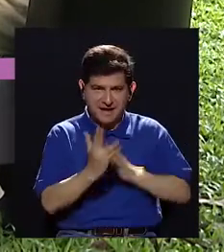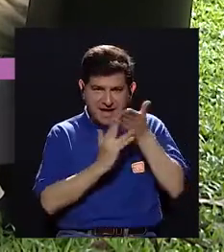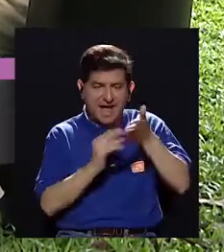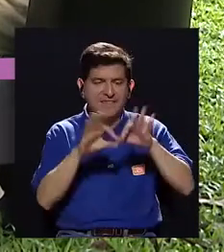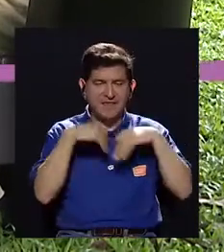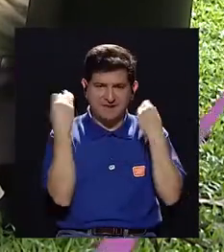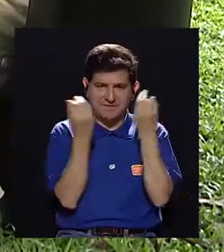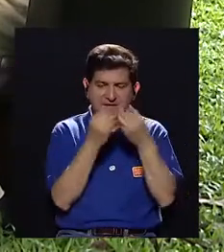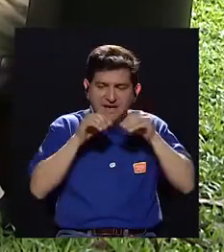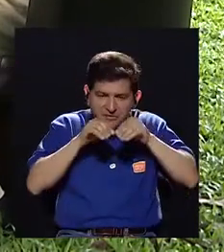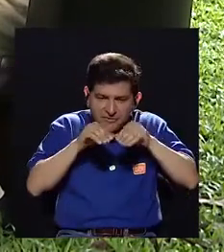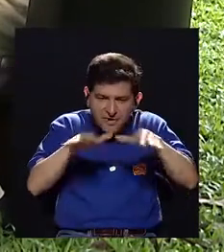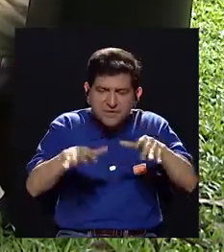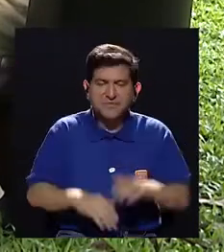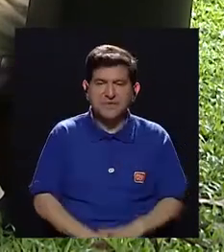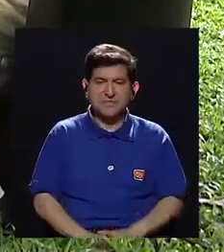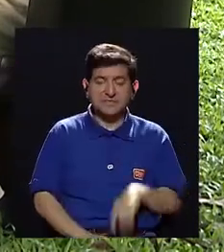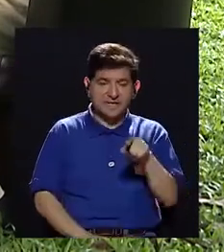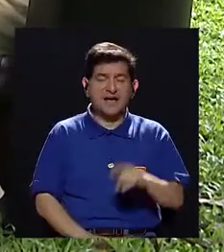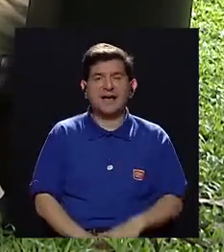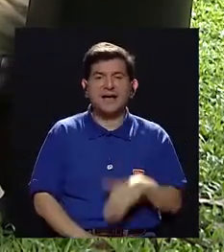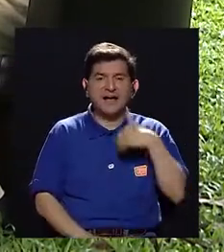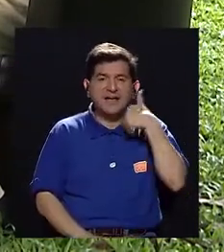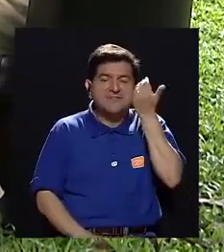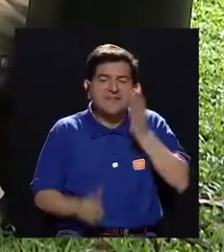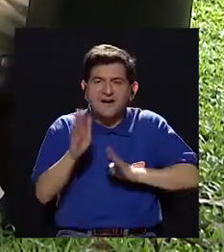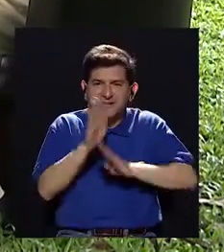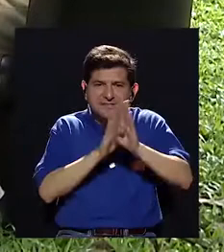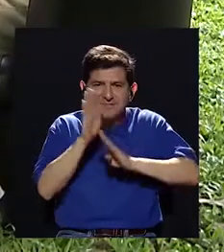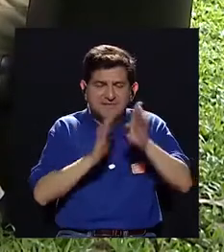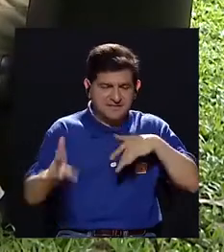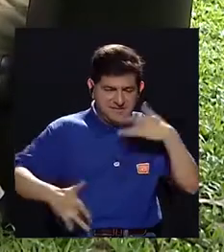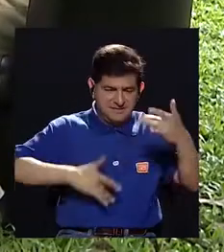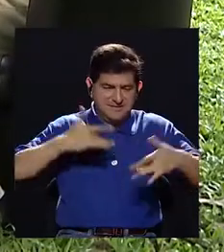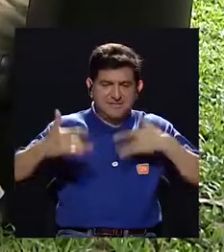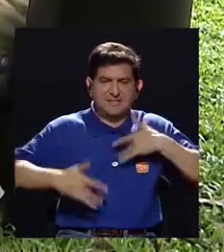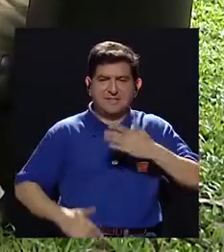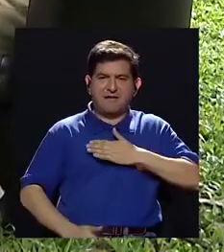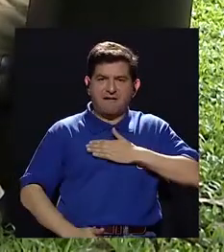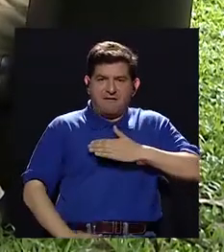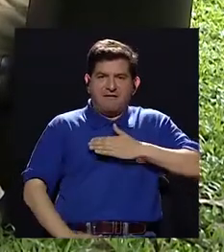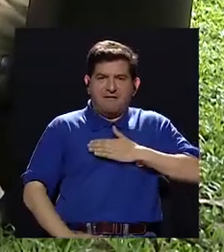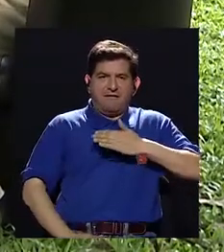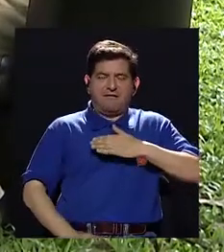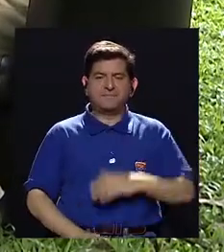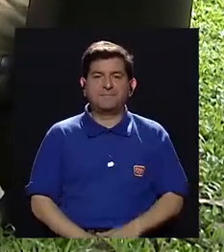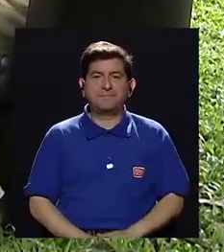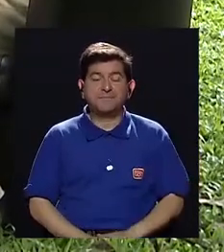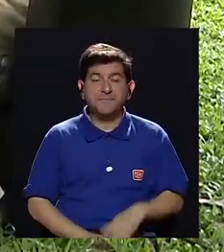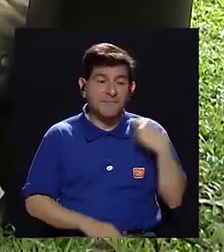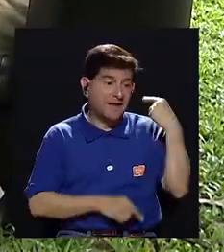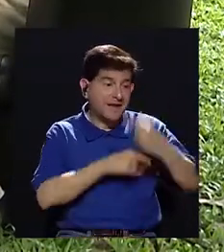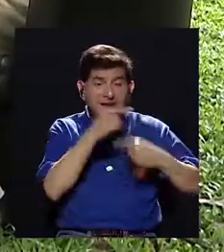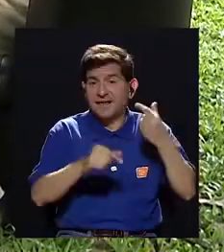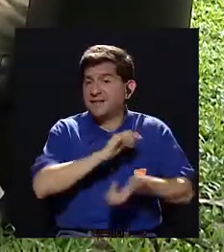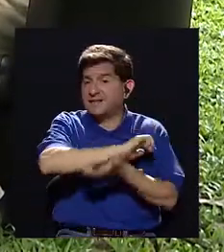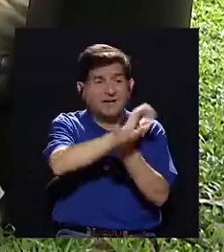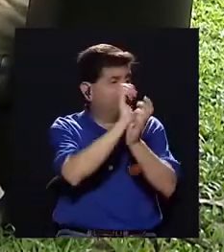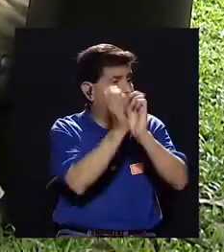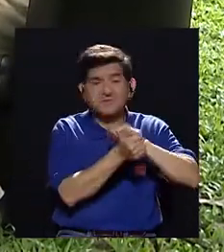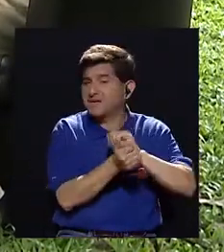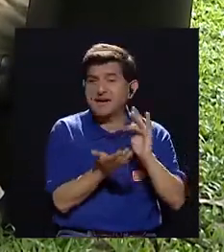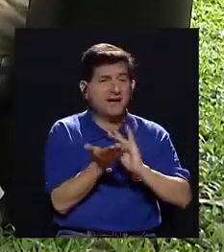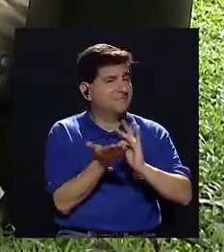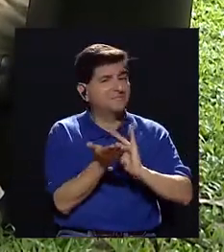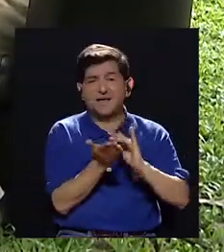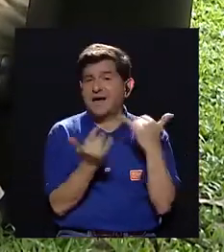transmite a través de las familias, hay una predisposición para desarrollar los síntomas de asma. Y pues la genética no es cambiable